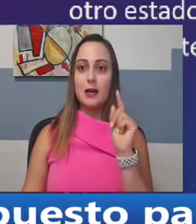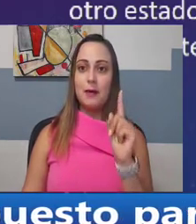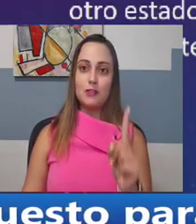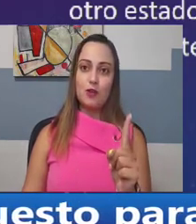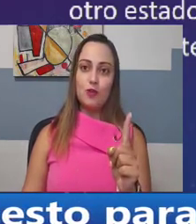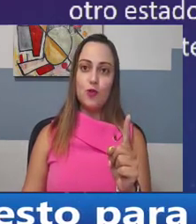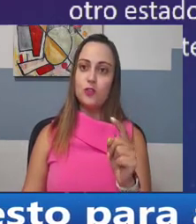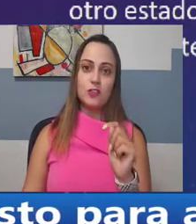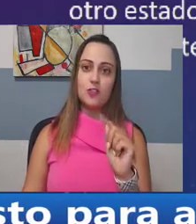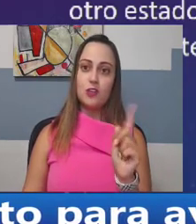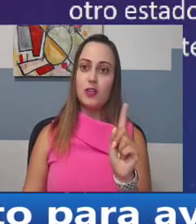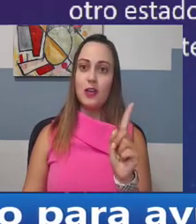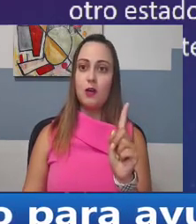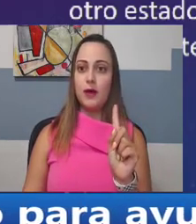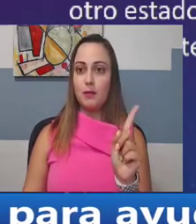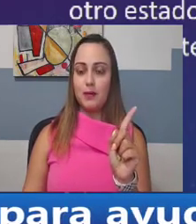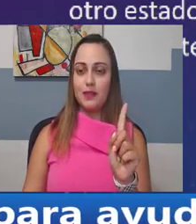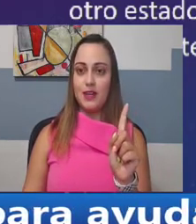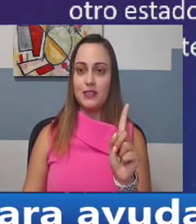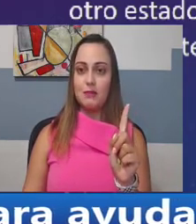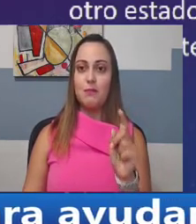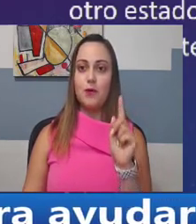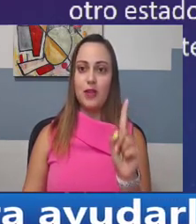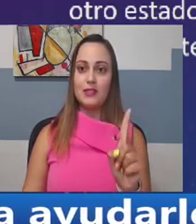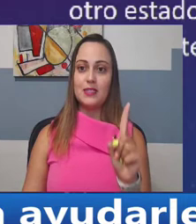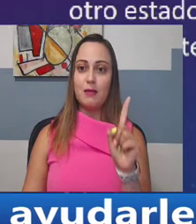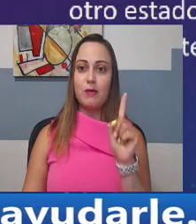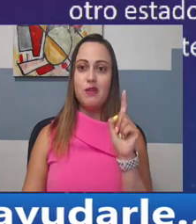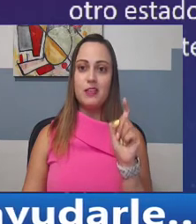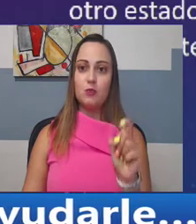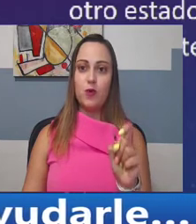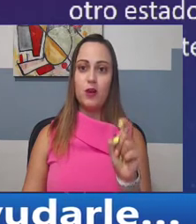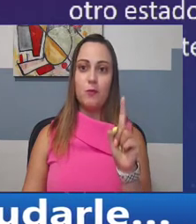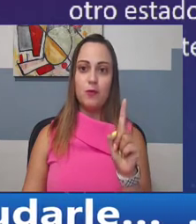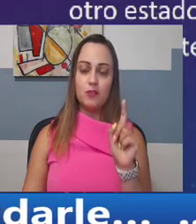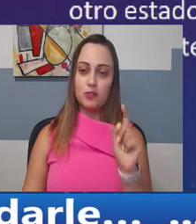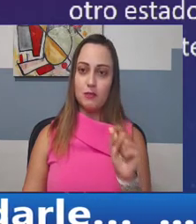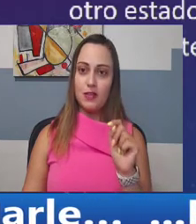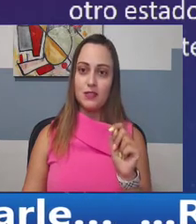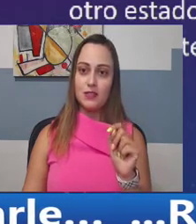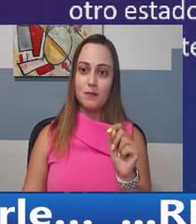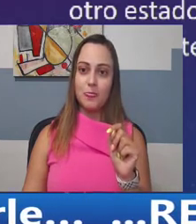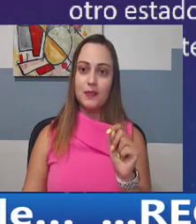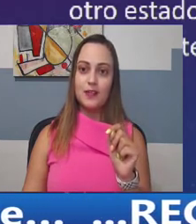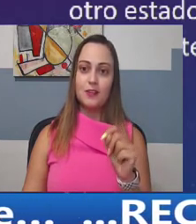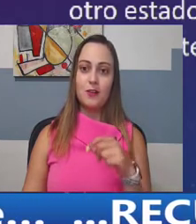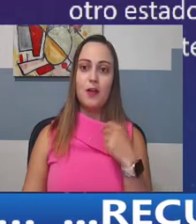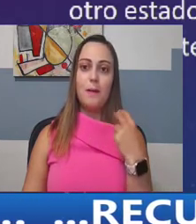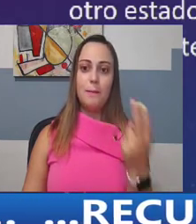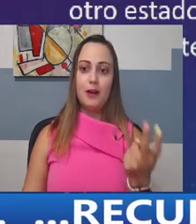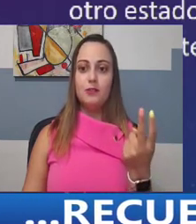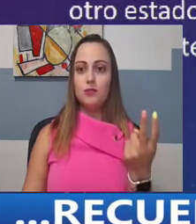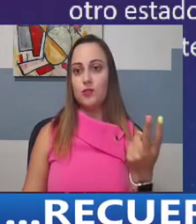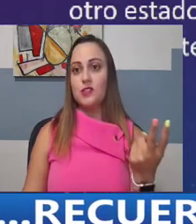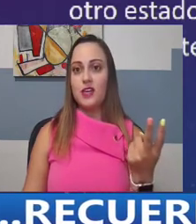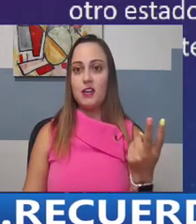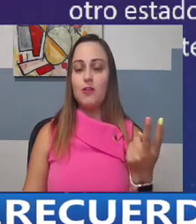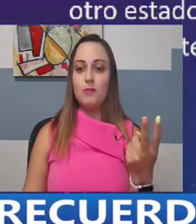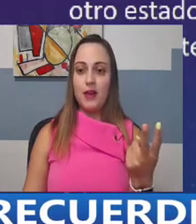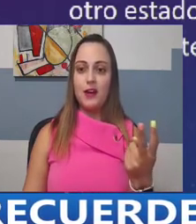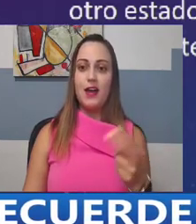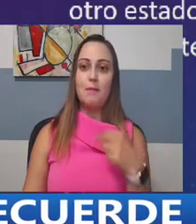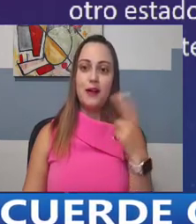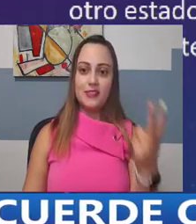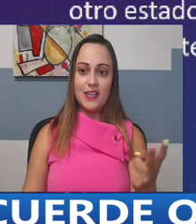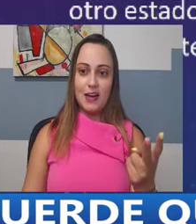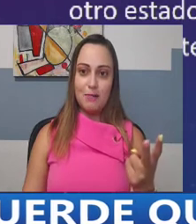de Juan Carlos, es que el paso uno, entonces no tiene que volver a repetir ese, porque ese examen es bueno por 12 meses, ¿cierto? Pero tú tuviste